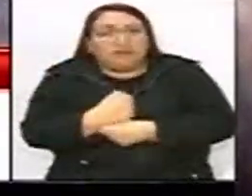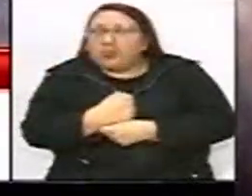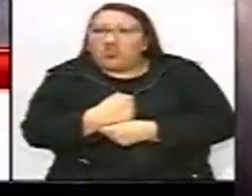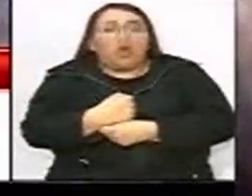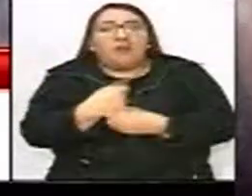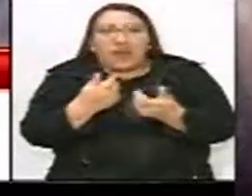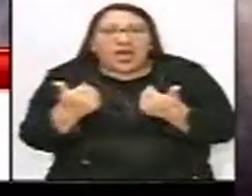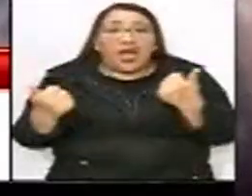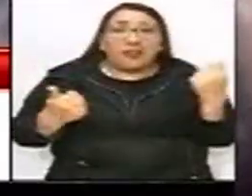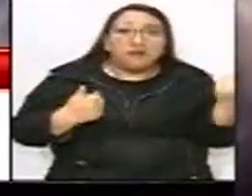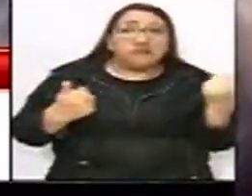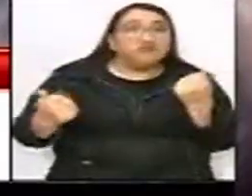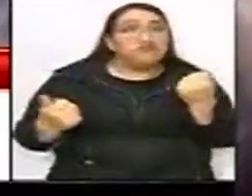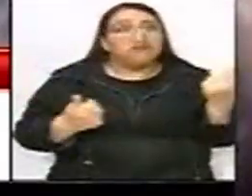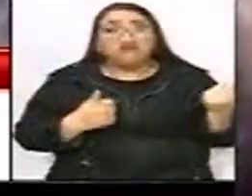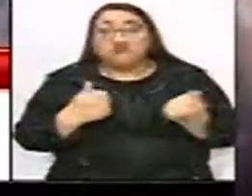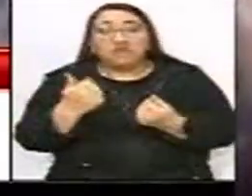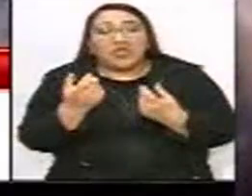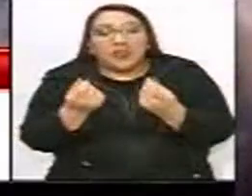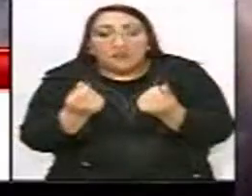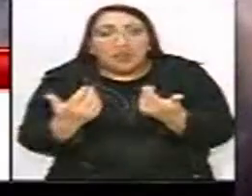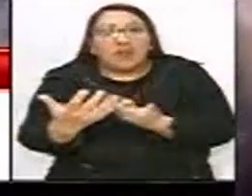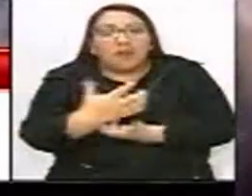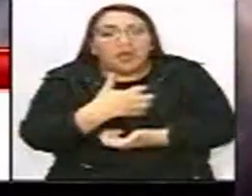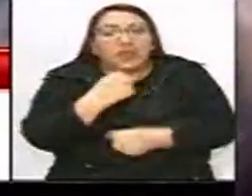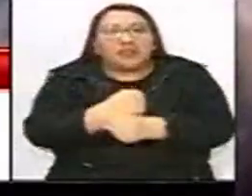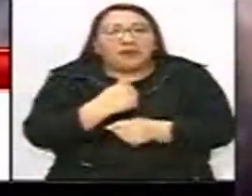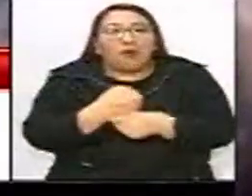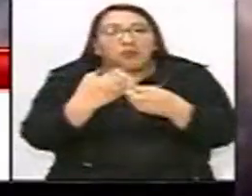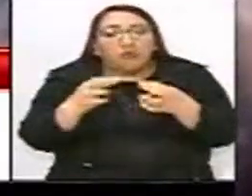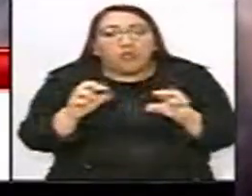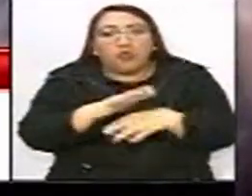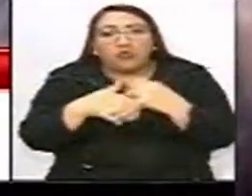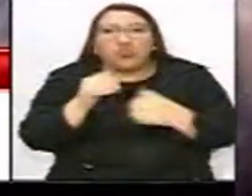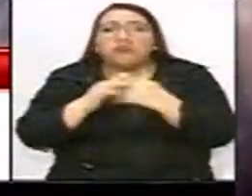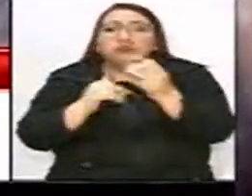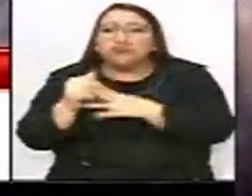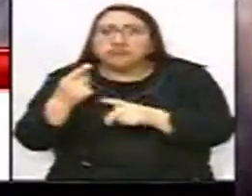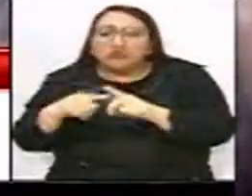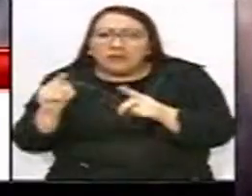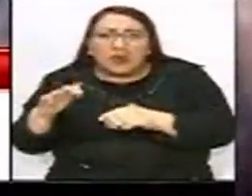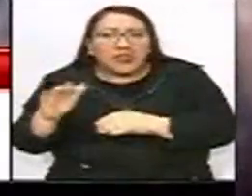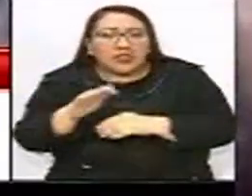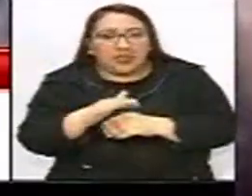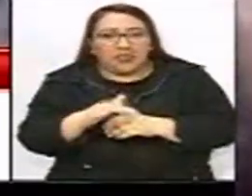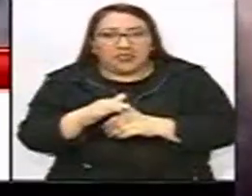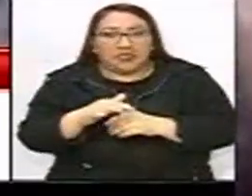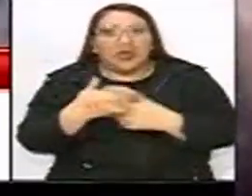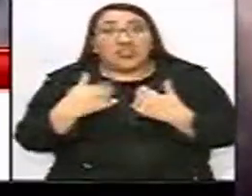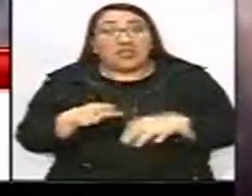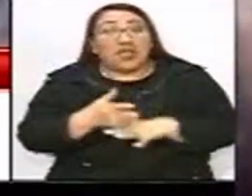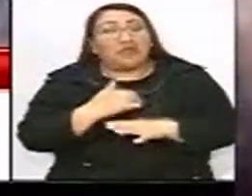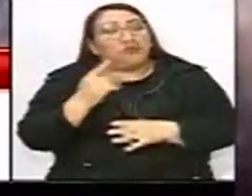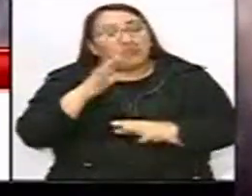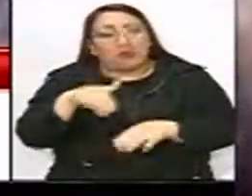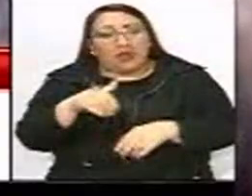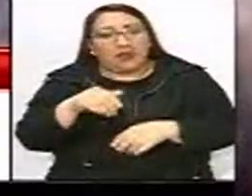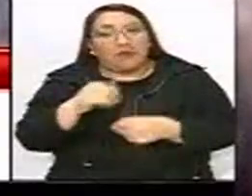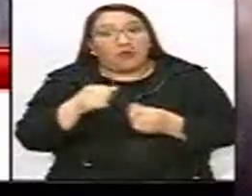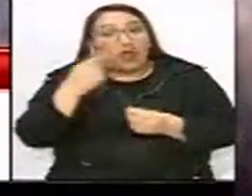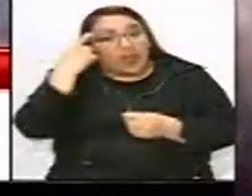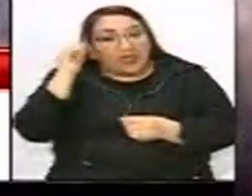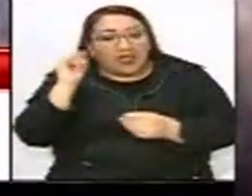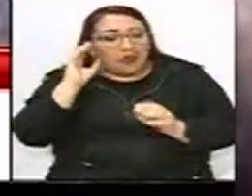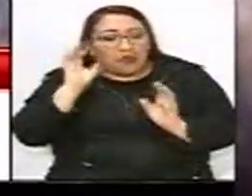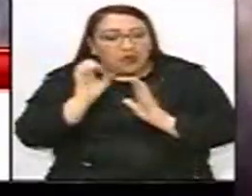para que las administre y tenga recursos para obra pública. A pesar que el concepto ya era un poco distorsionado, porque la idea no